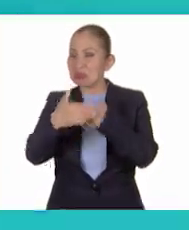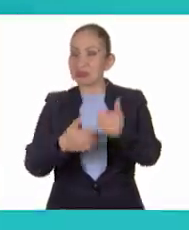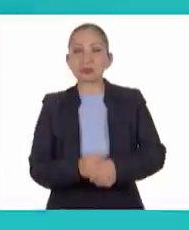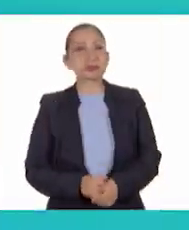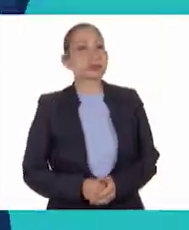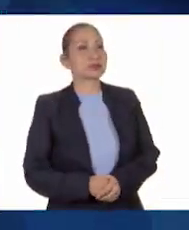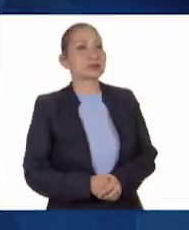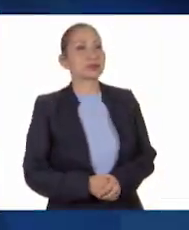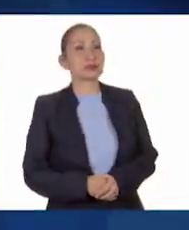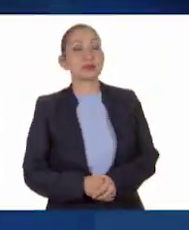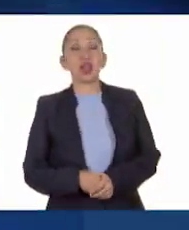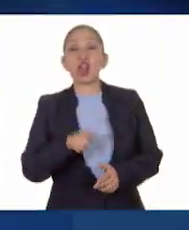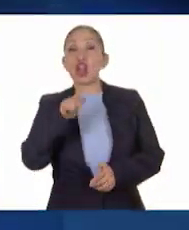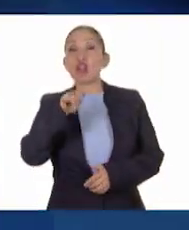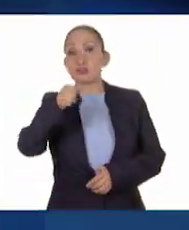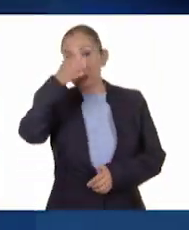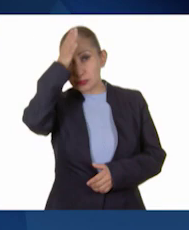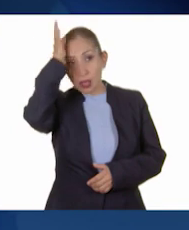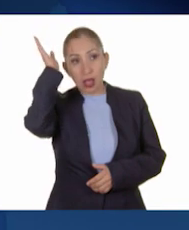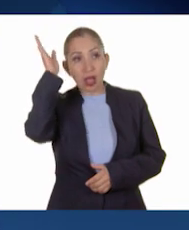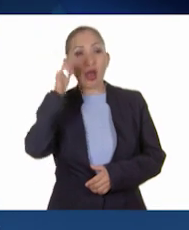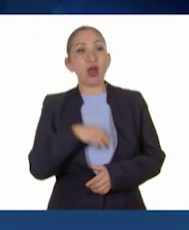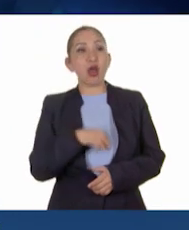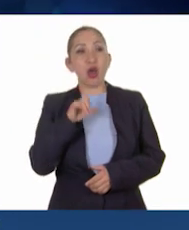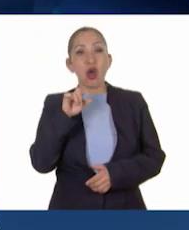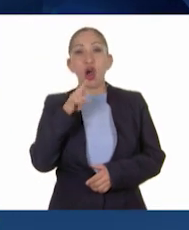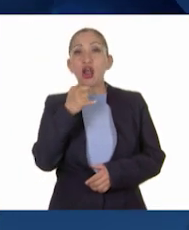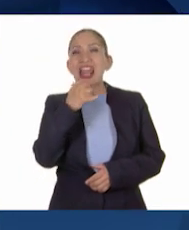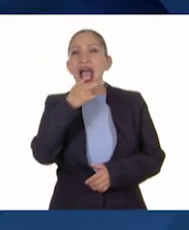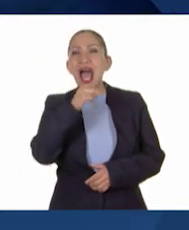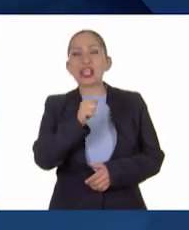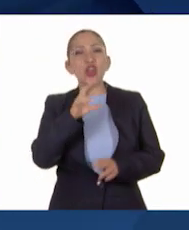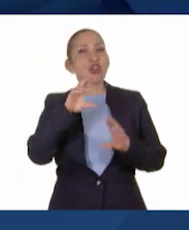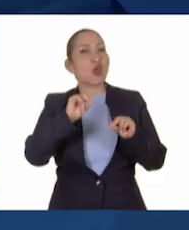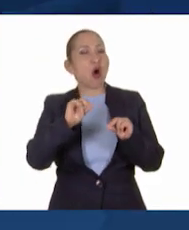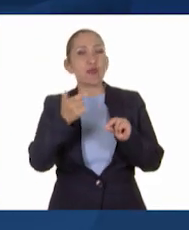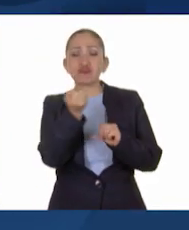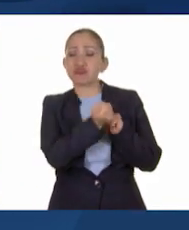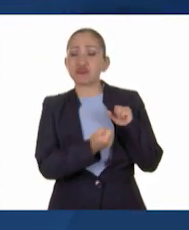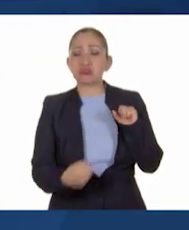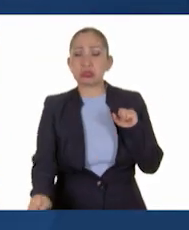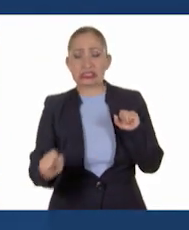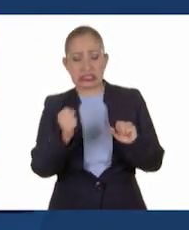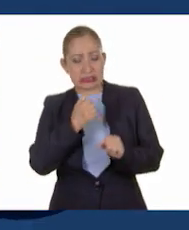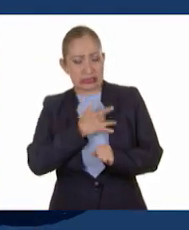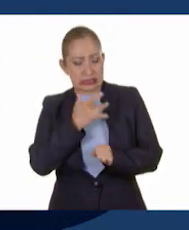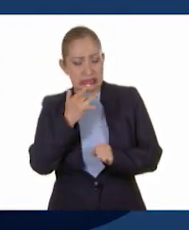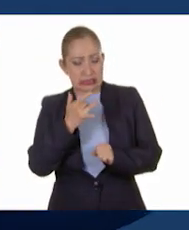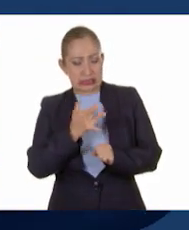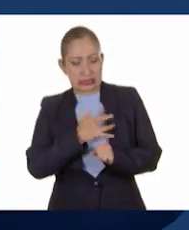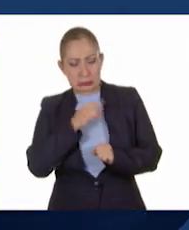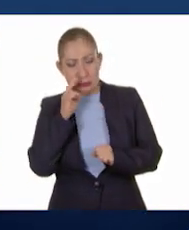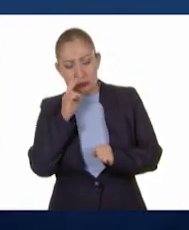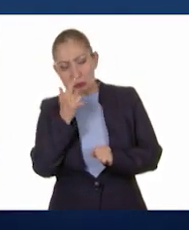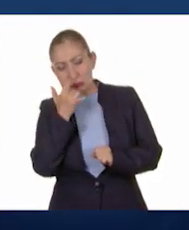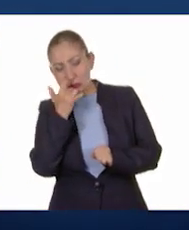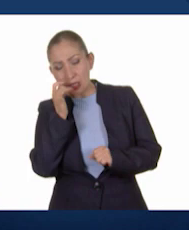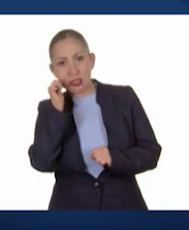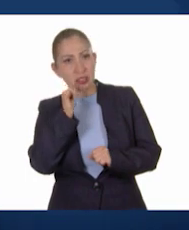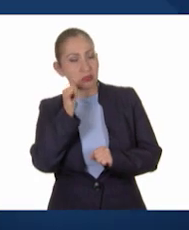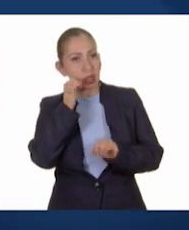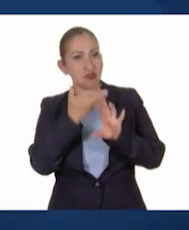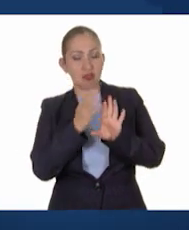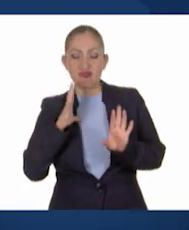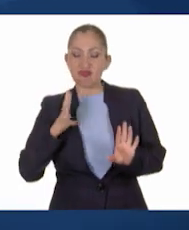bien. Los bomberos. Olegario no solo fue un as del presentimiento, sino que además siempre estuvo